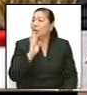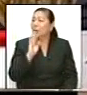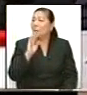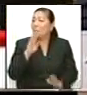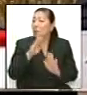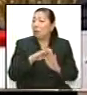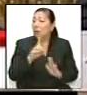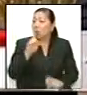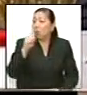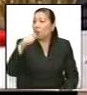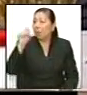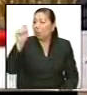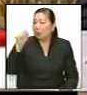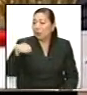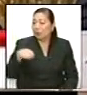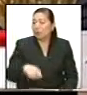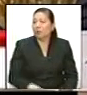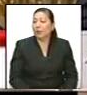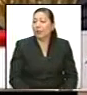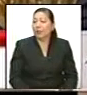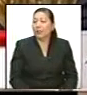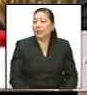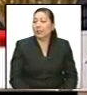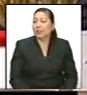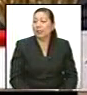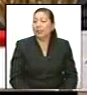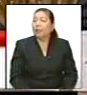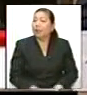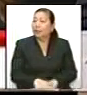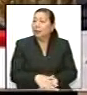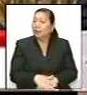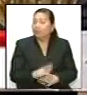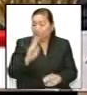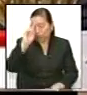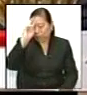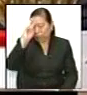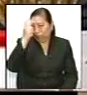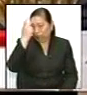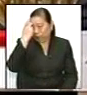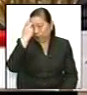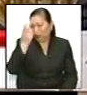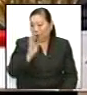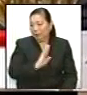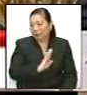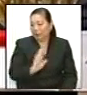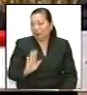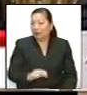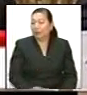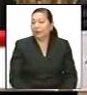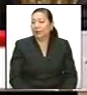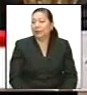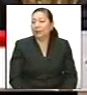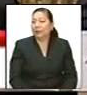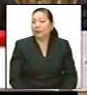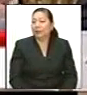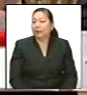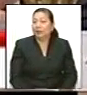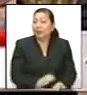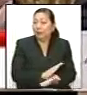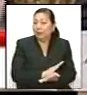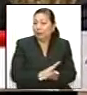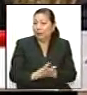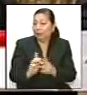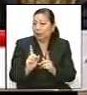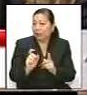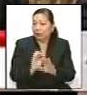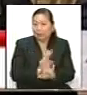del 1% del presupuesto. Entonces, tratemos de no confundir a la ciudadanía. No es que borrando las